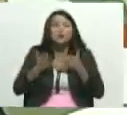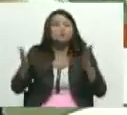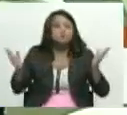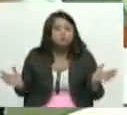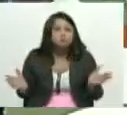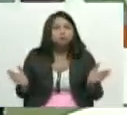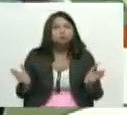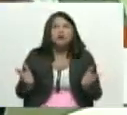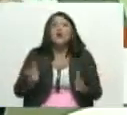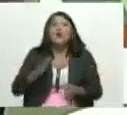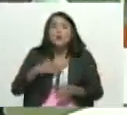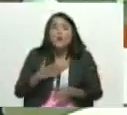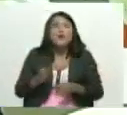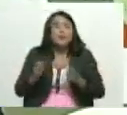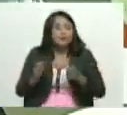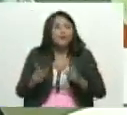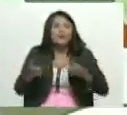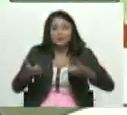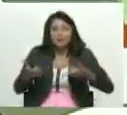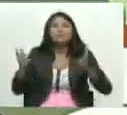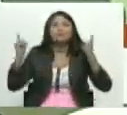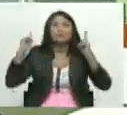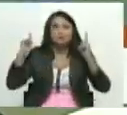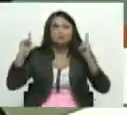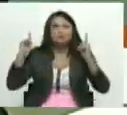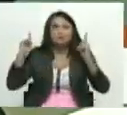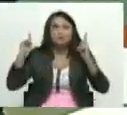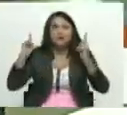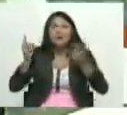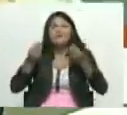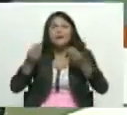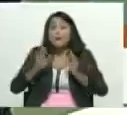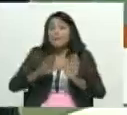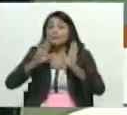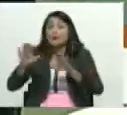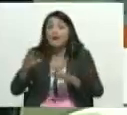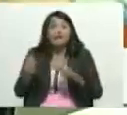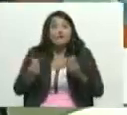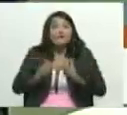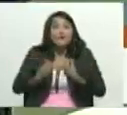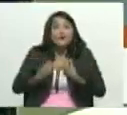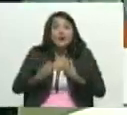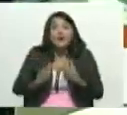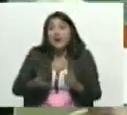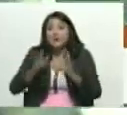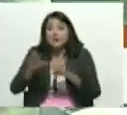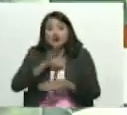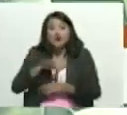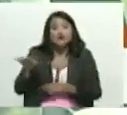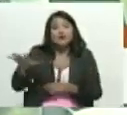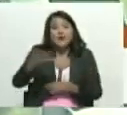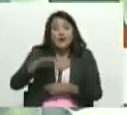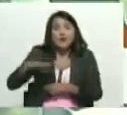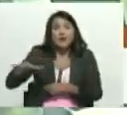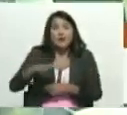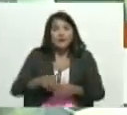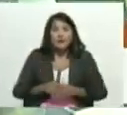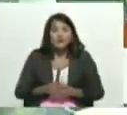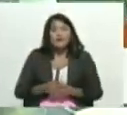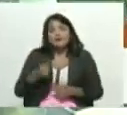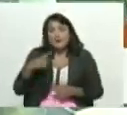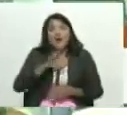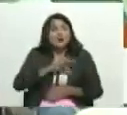puede hacer una comunicación en favor de la vida de la civilización que pasa por eso